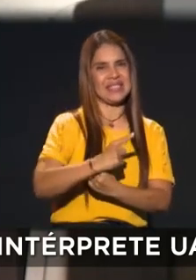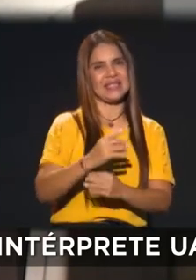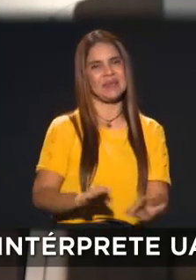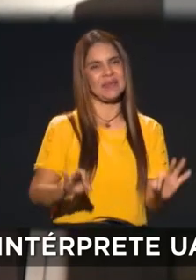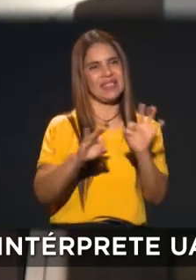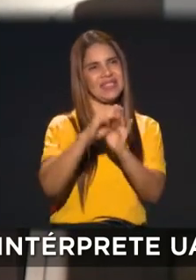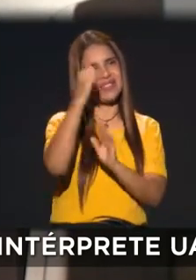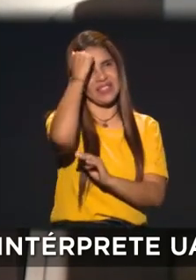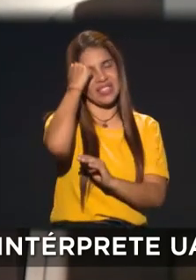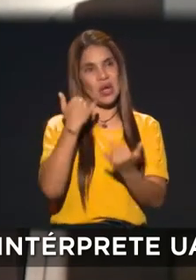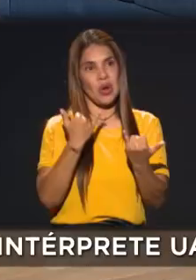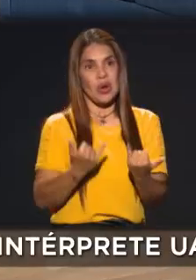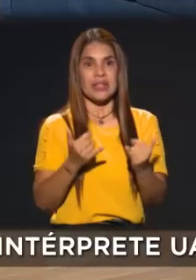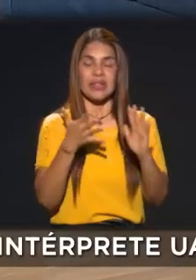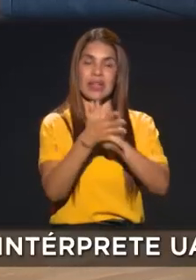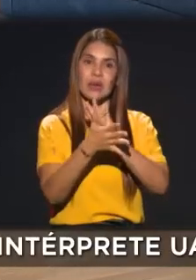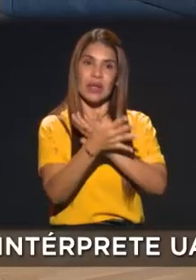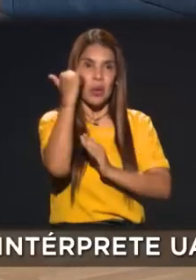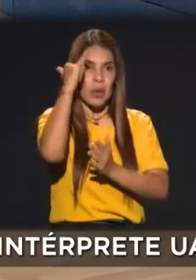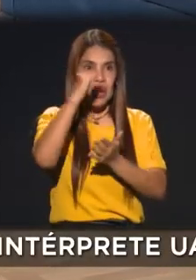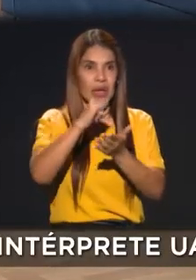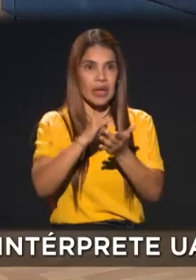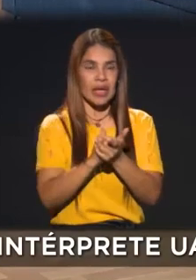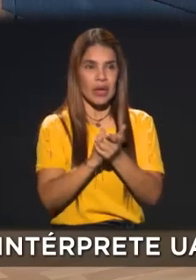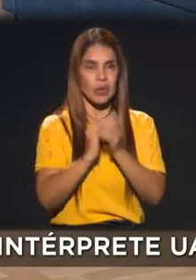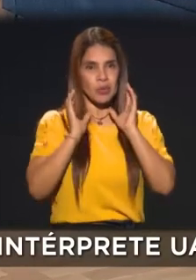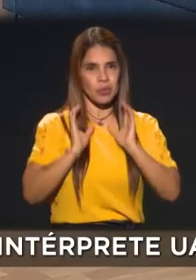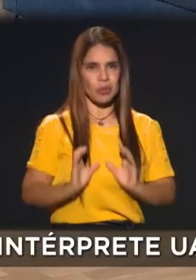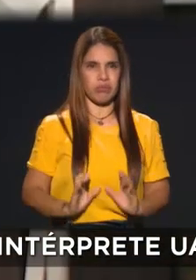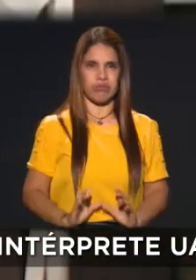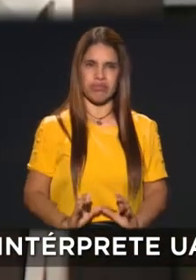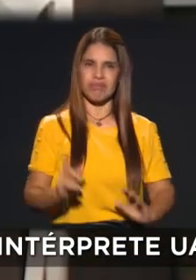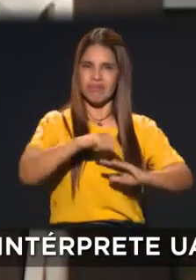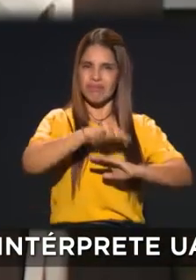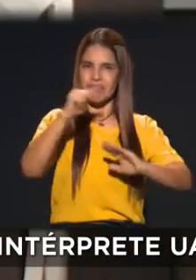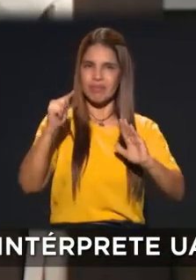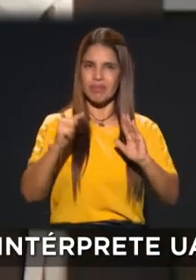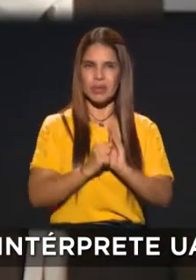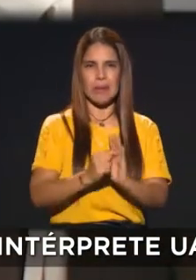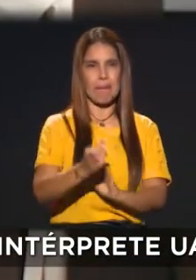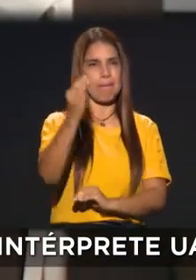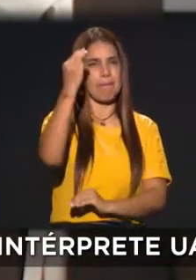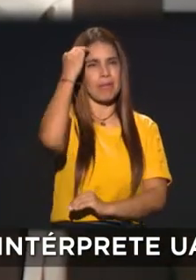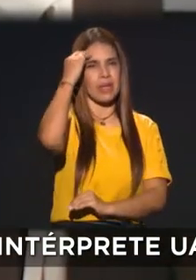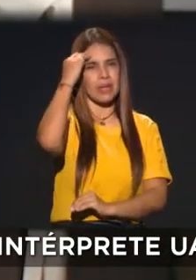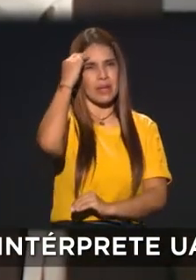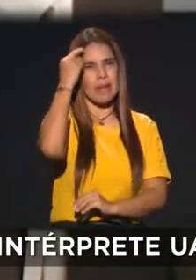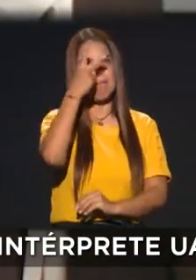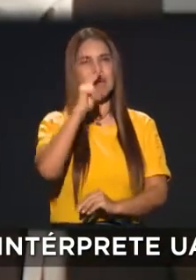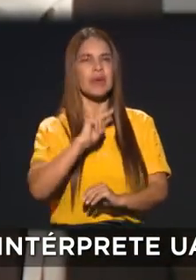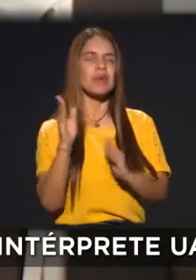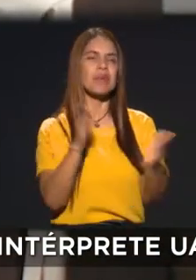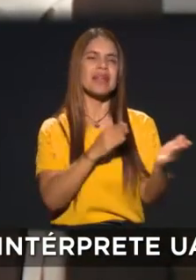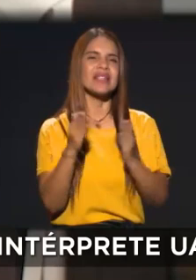maestros. Bueno, le estaba diciendo a Paola que creo que nuestro cuerpo y nuestro organismo, sobre todo nuestra mente, es como un